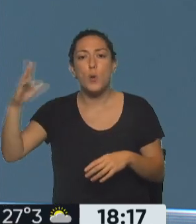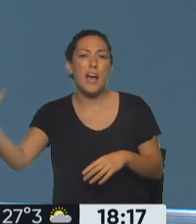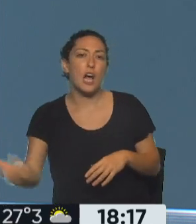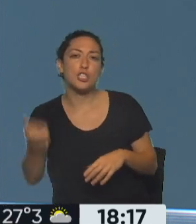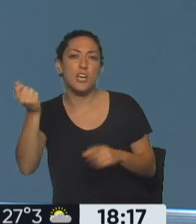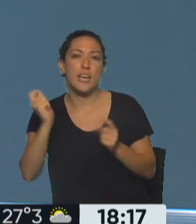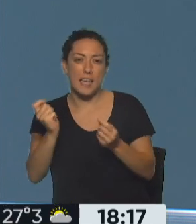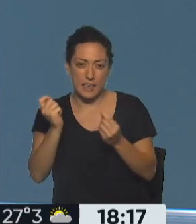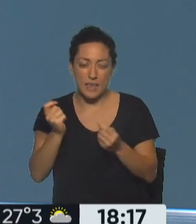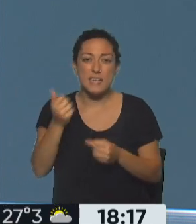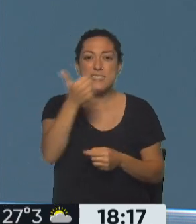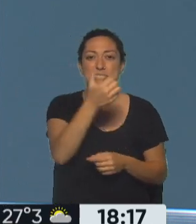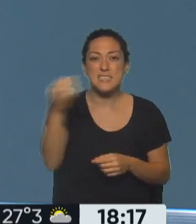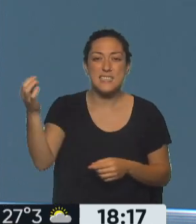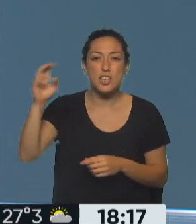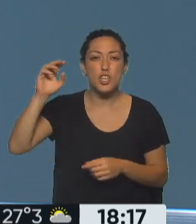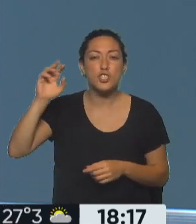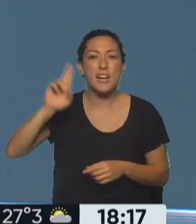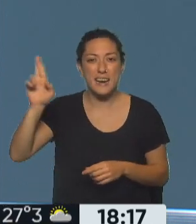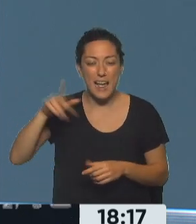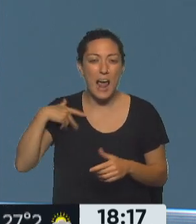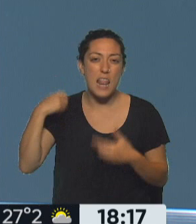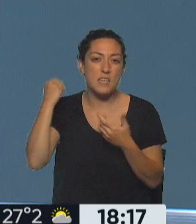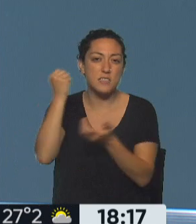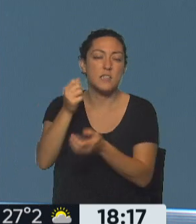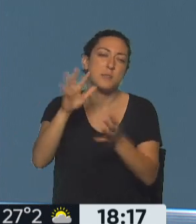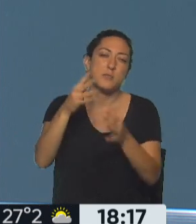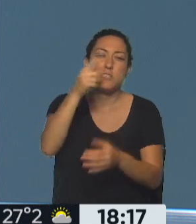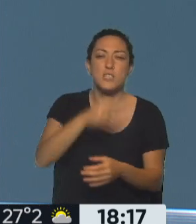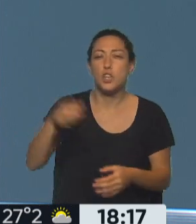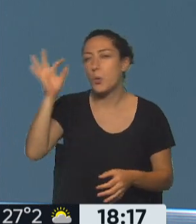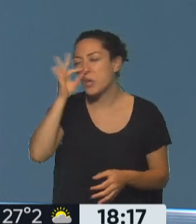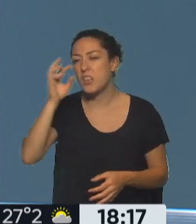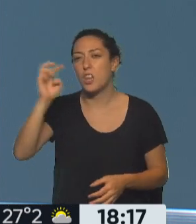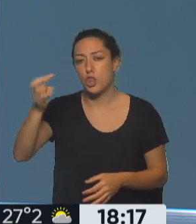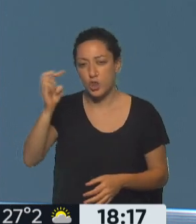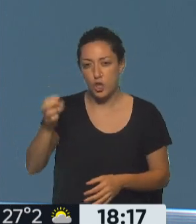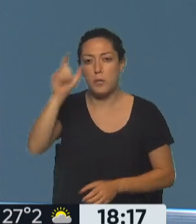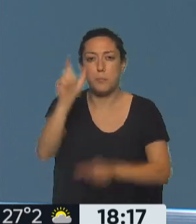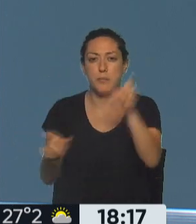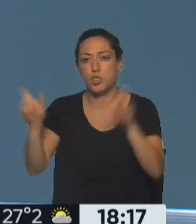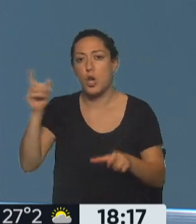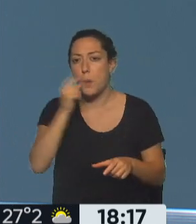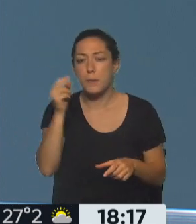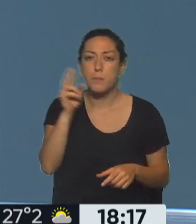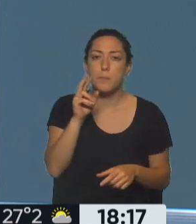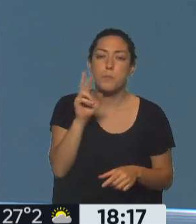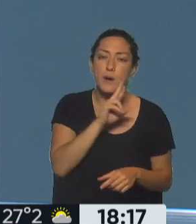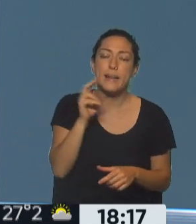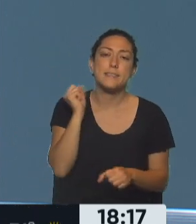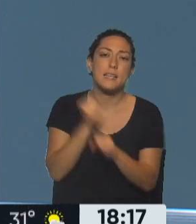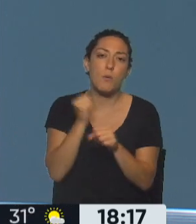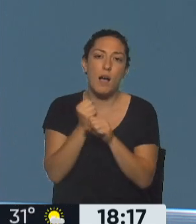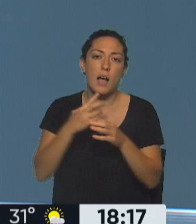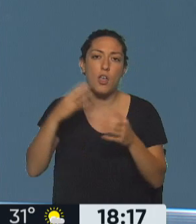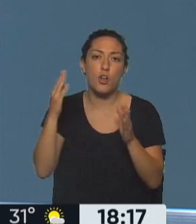van a mantener estos 600 reales, que son aproximadamente $120, sobre todo para los trabajadores informales de Brasil, una